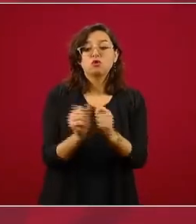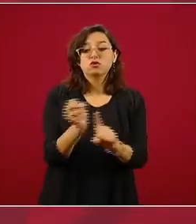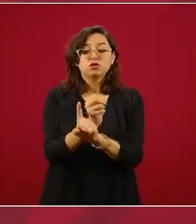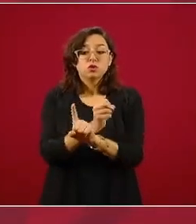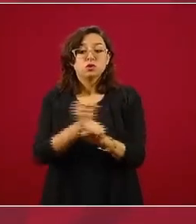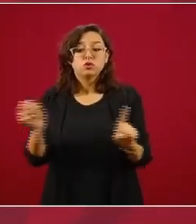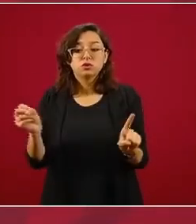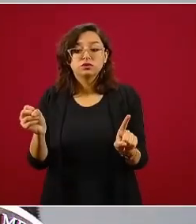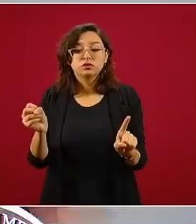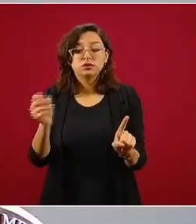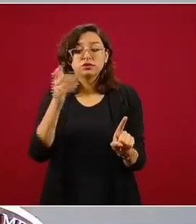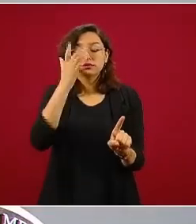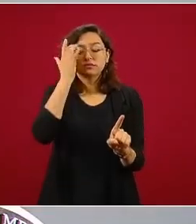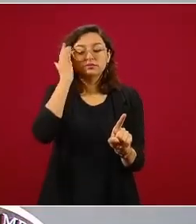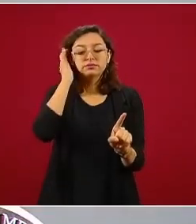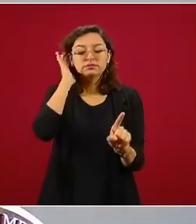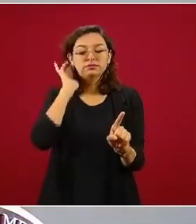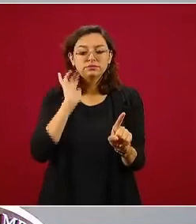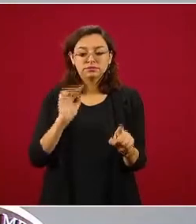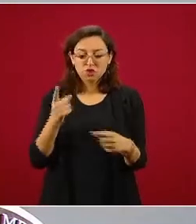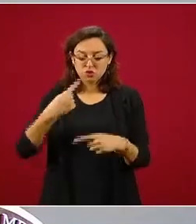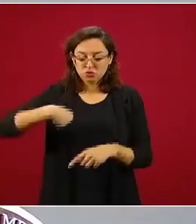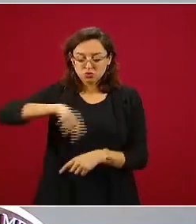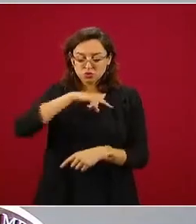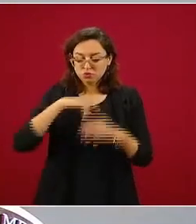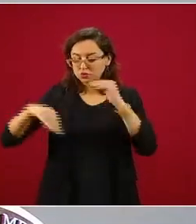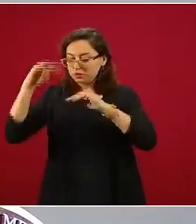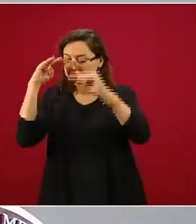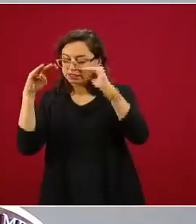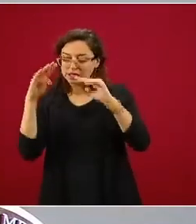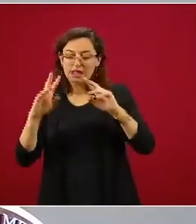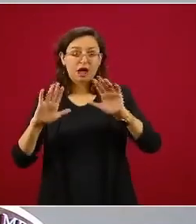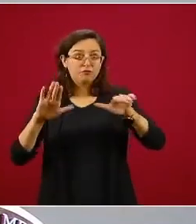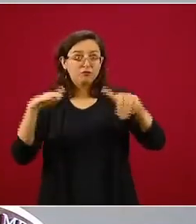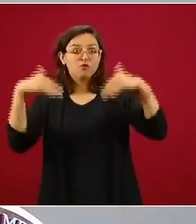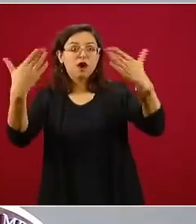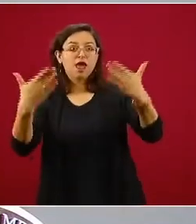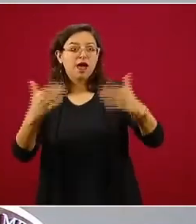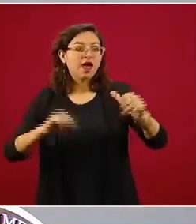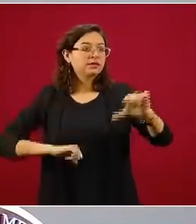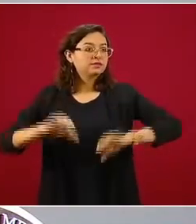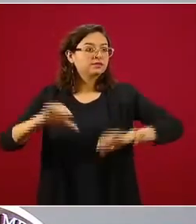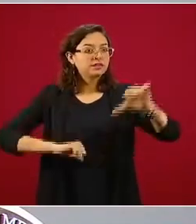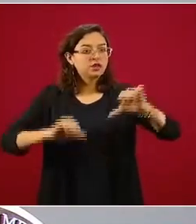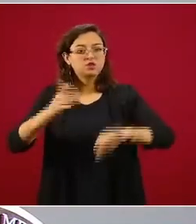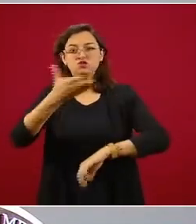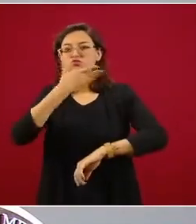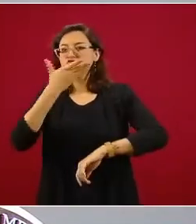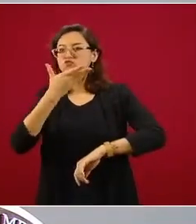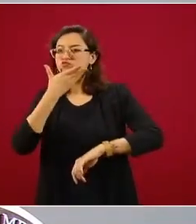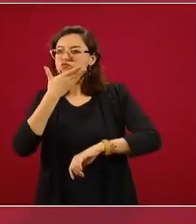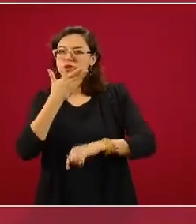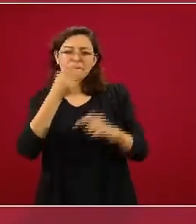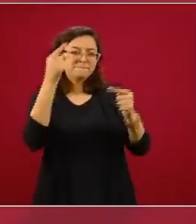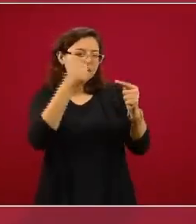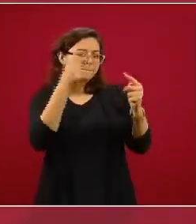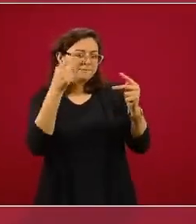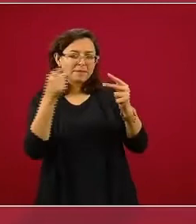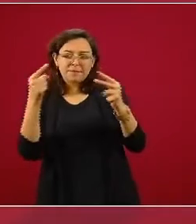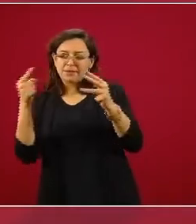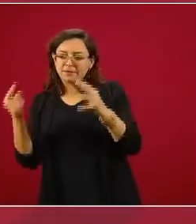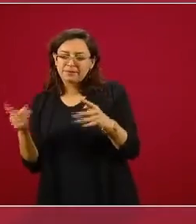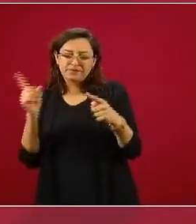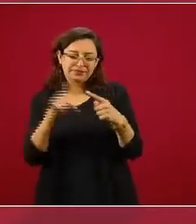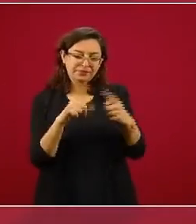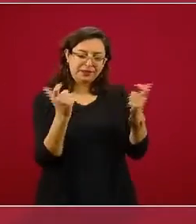considerado todos los aspectos de la vida pública de manera específica. La actividad económica, que el maestro Zoe